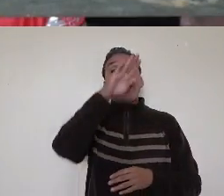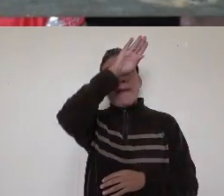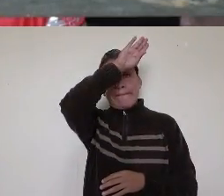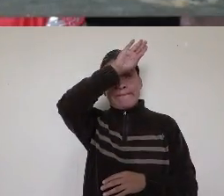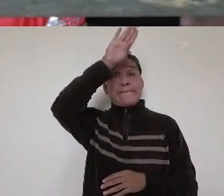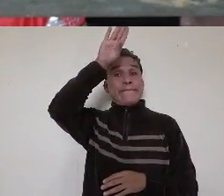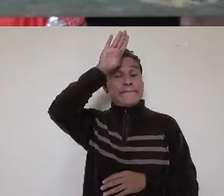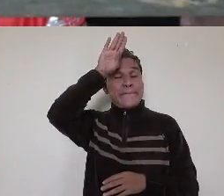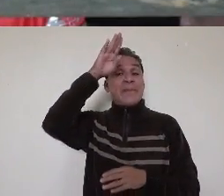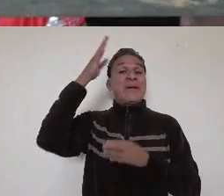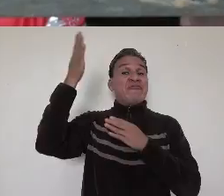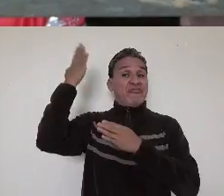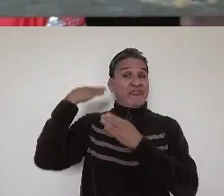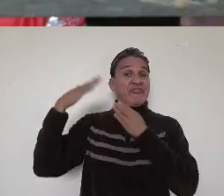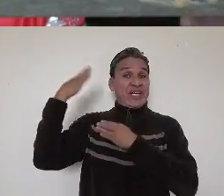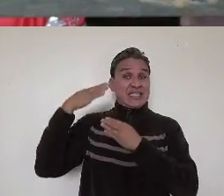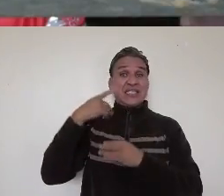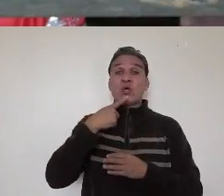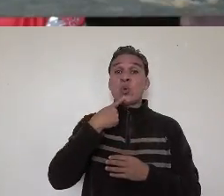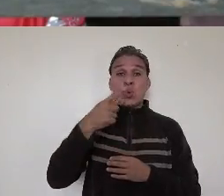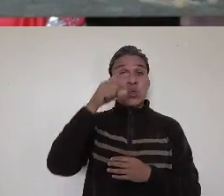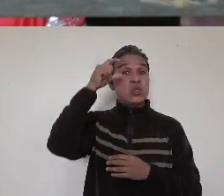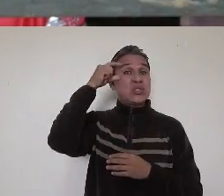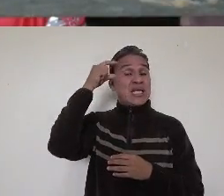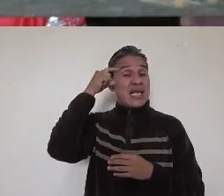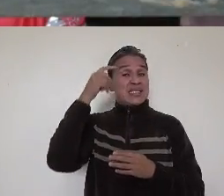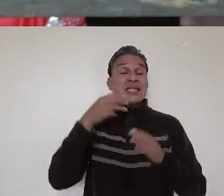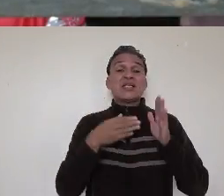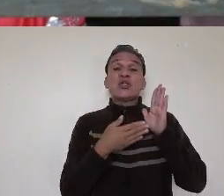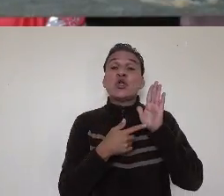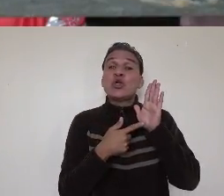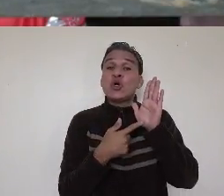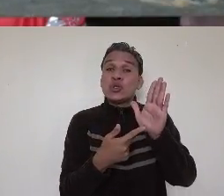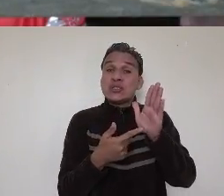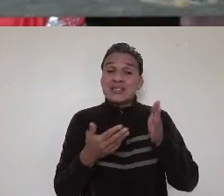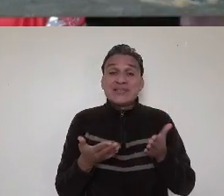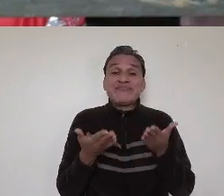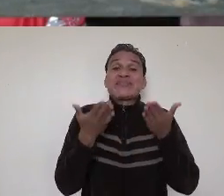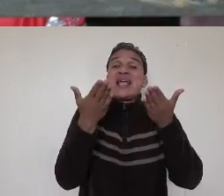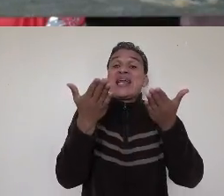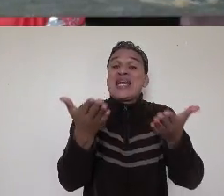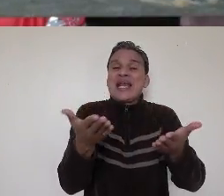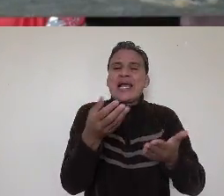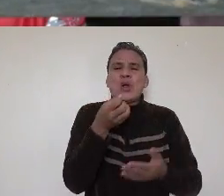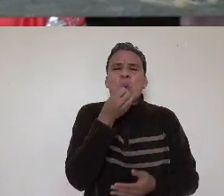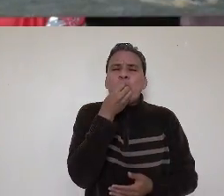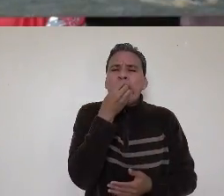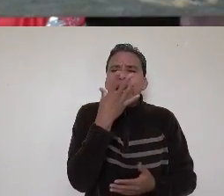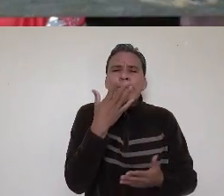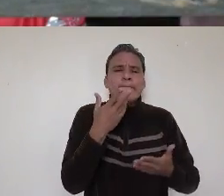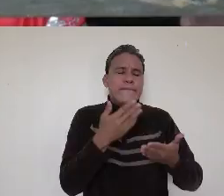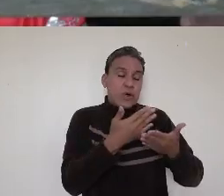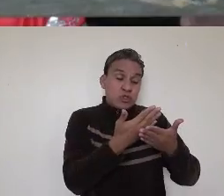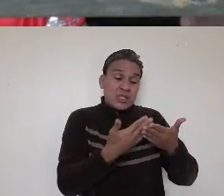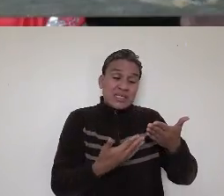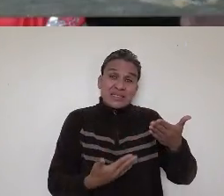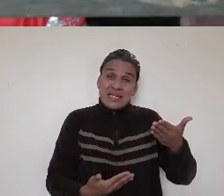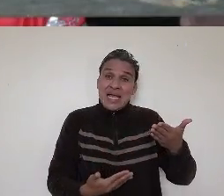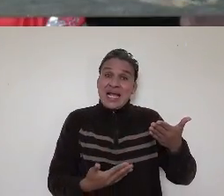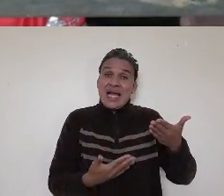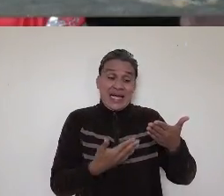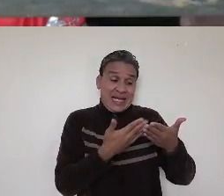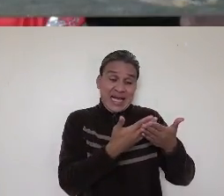hace unos días atrás nos regaló una hermosa carta encíclica sobre